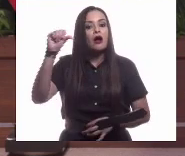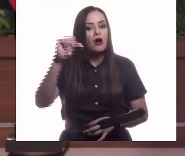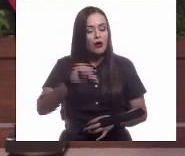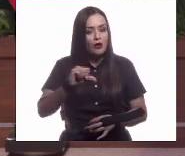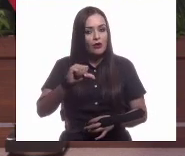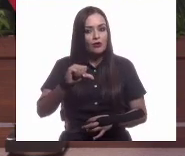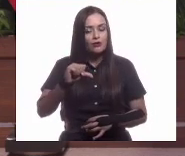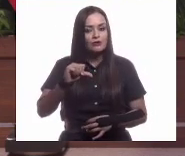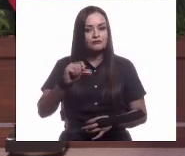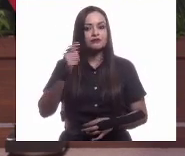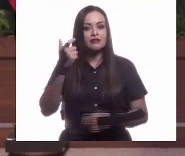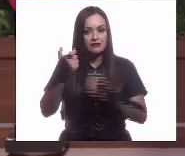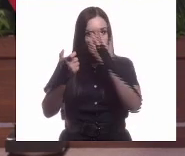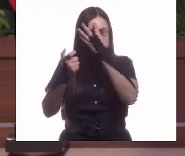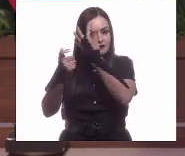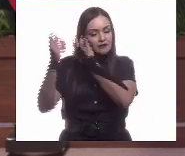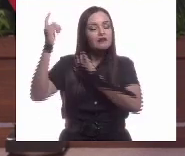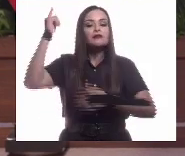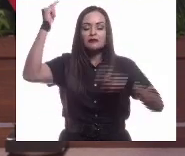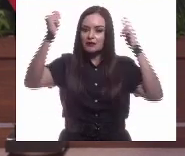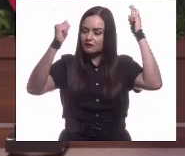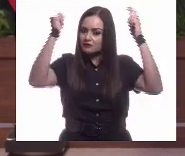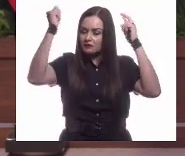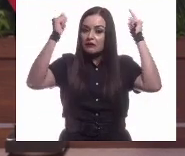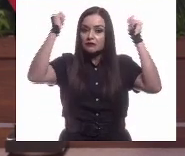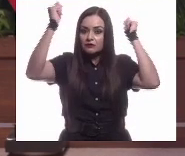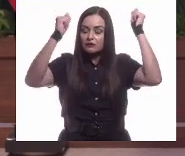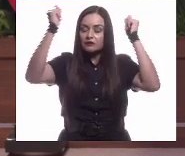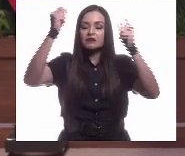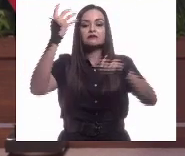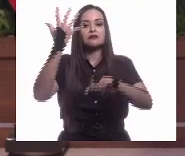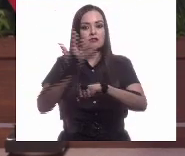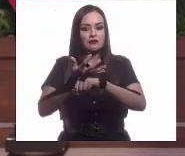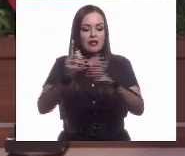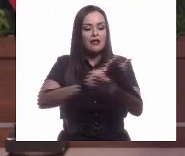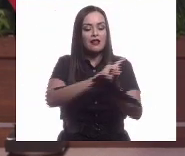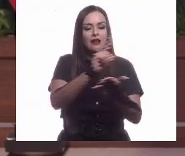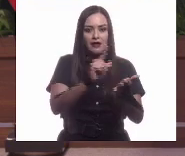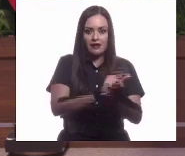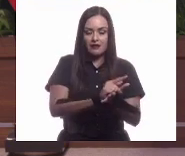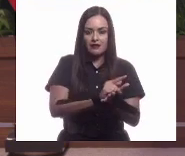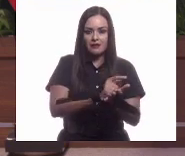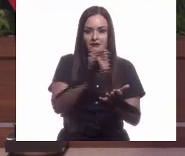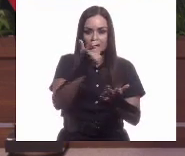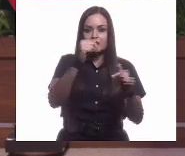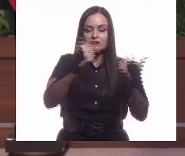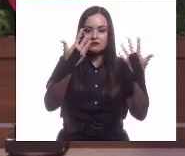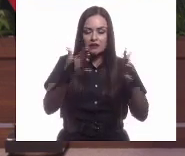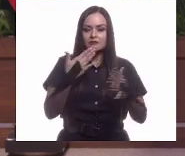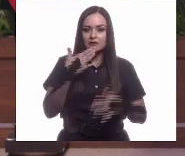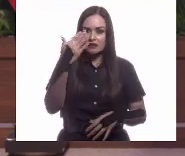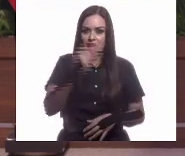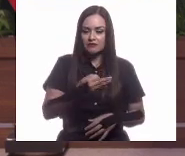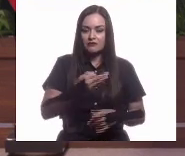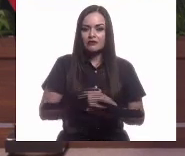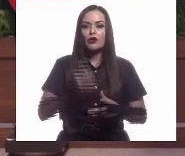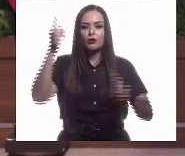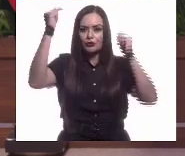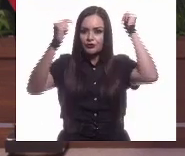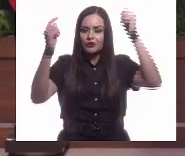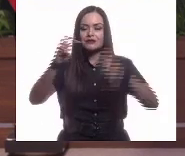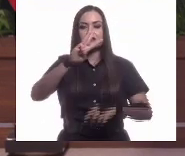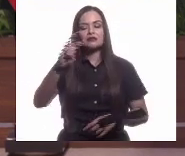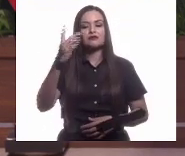cobro del aprovechamiento al turista extranjero aprobado en nuestra ley de ingresos del estado, con un cobro de